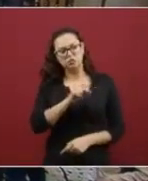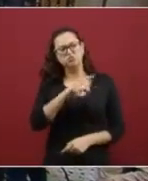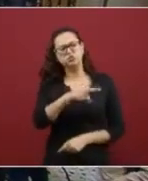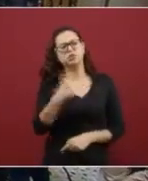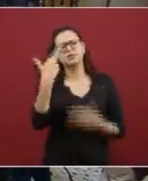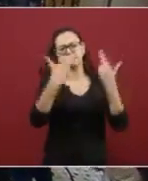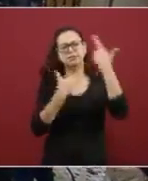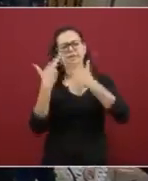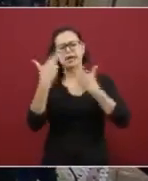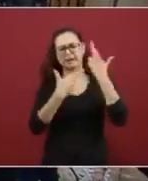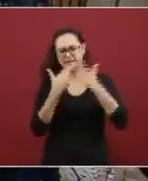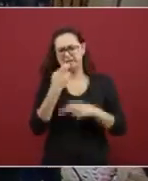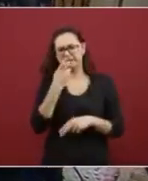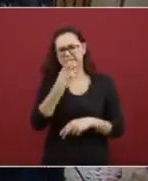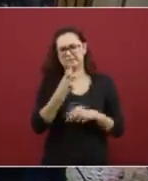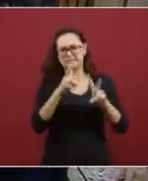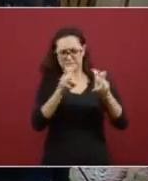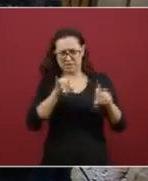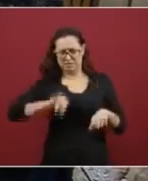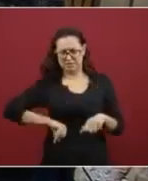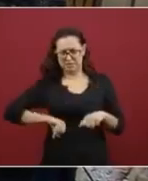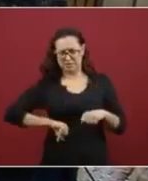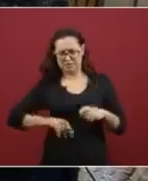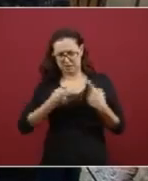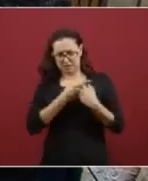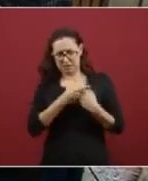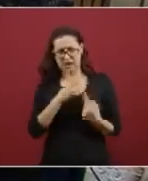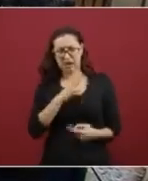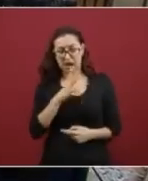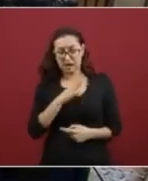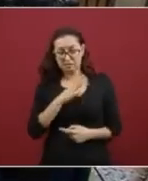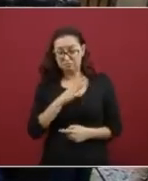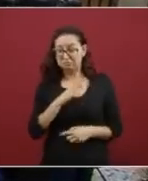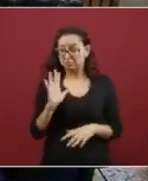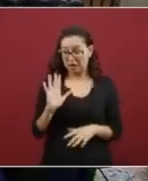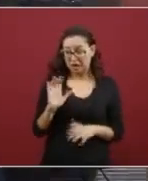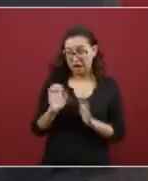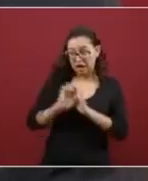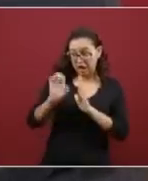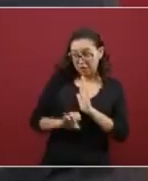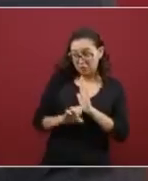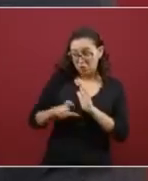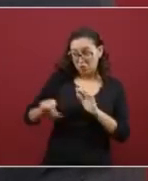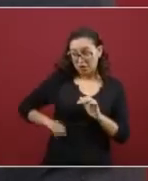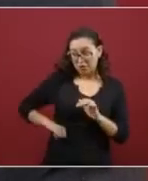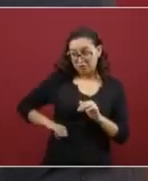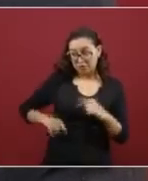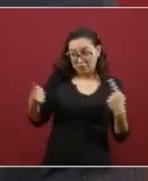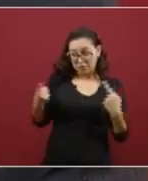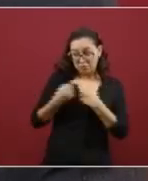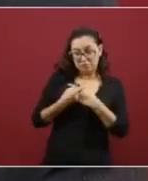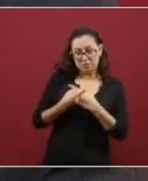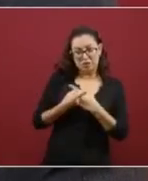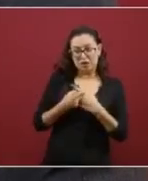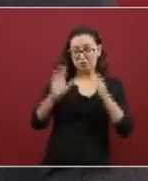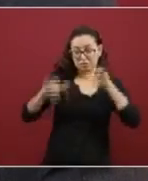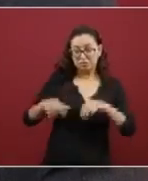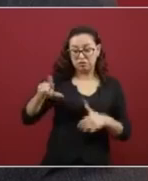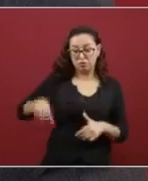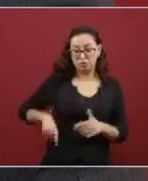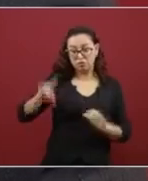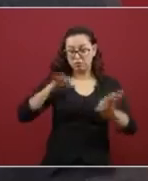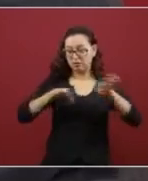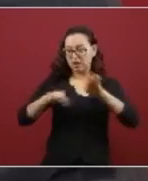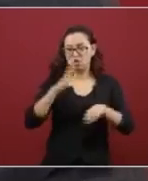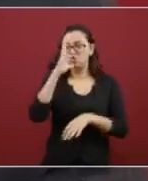si hay conflicto de intereses. Si hay conflicto de intereses, no puede estar trabajando en el gobierno.